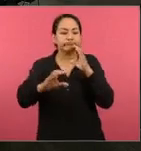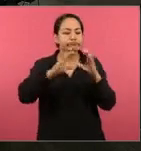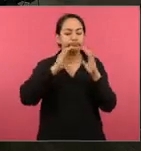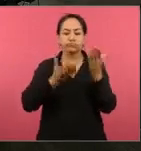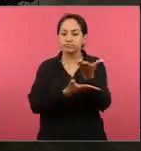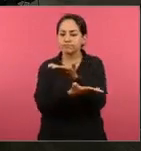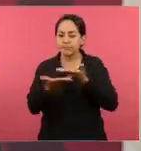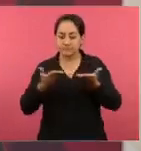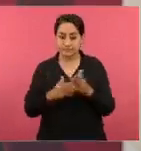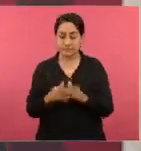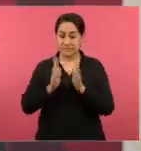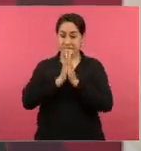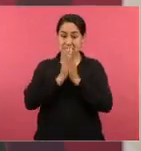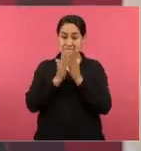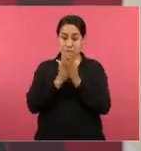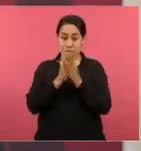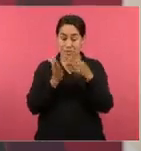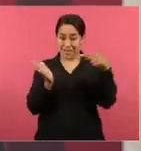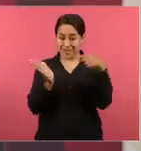maestros, son